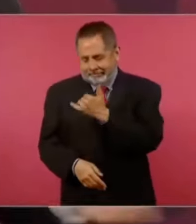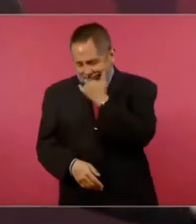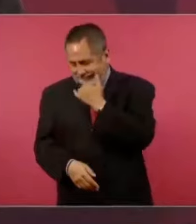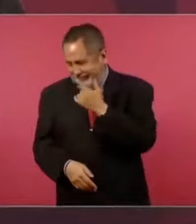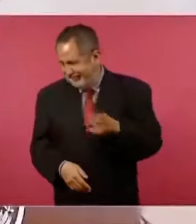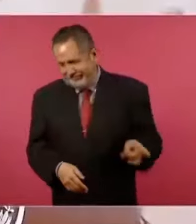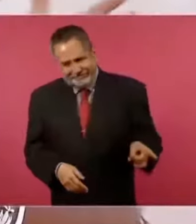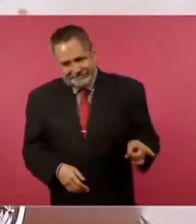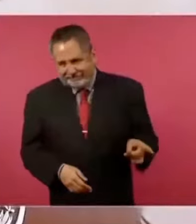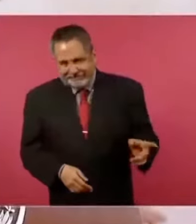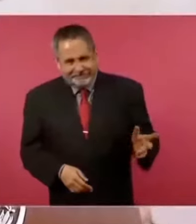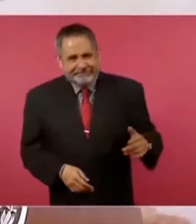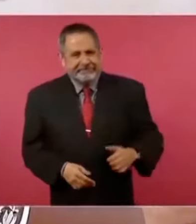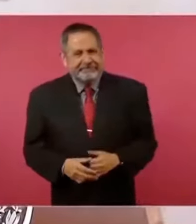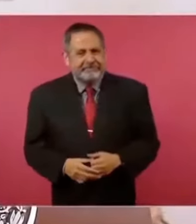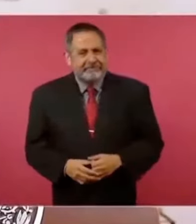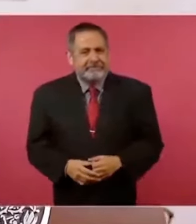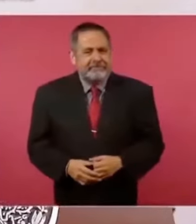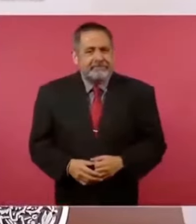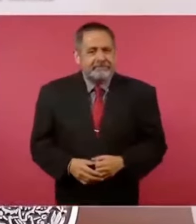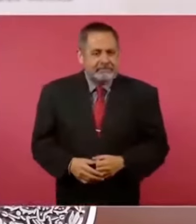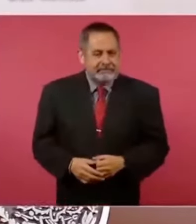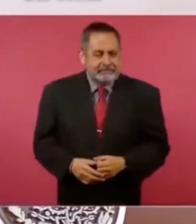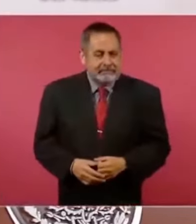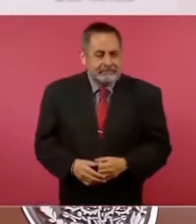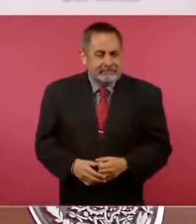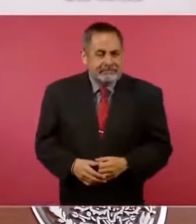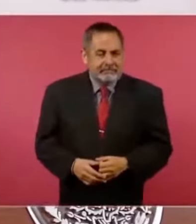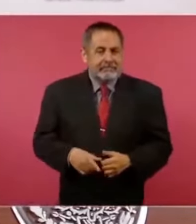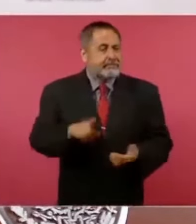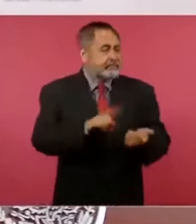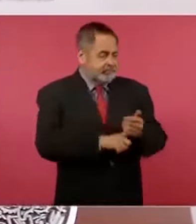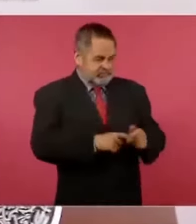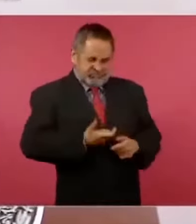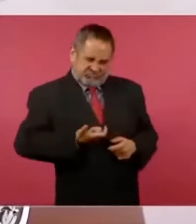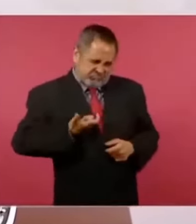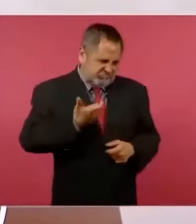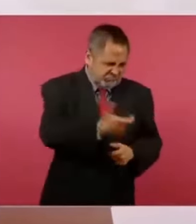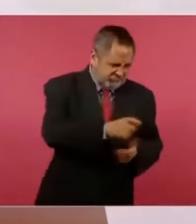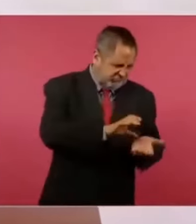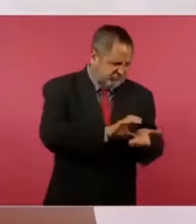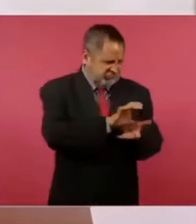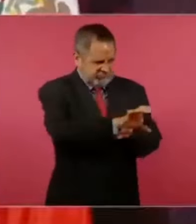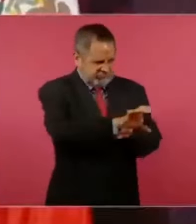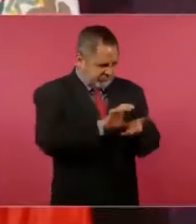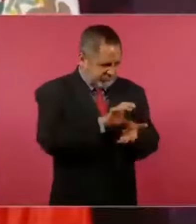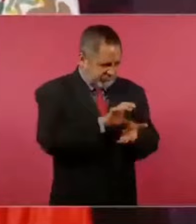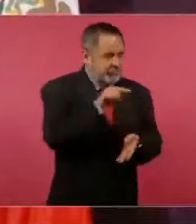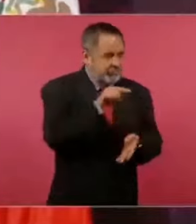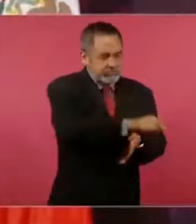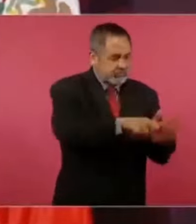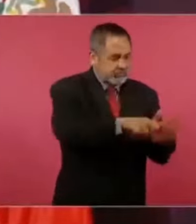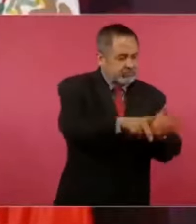Y con los periodistas mejores pagados de México,